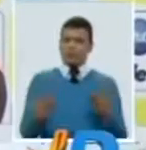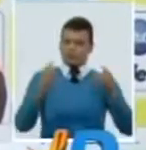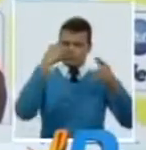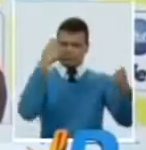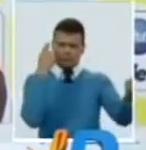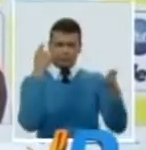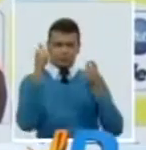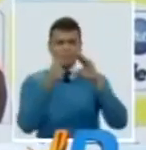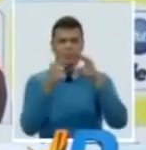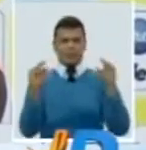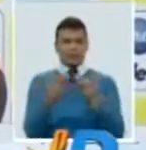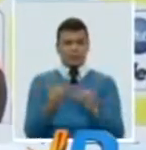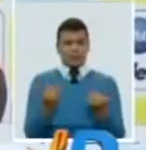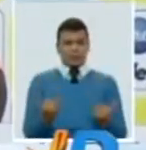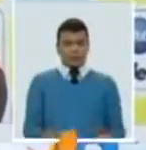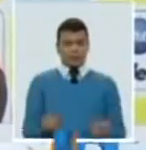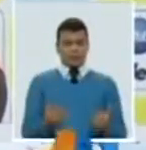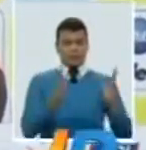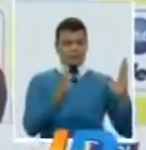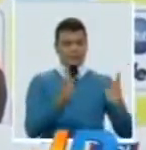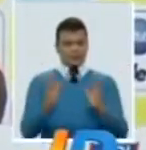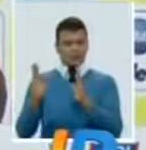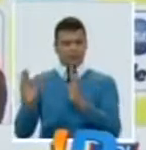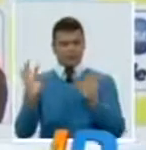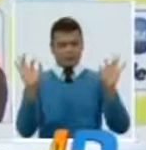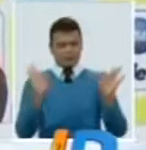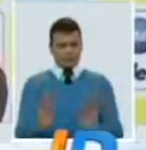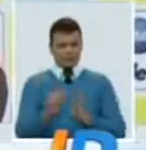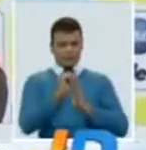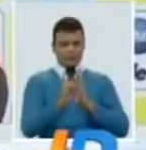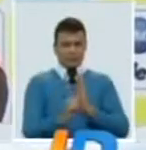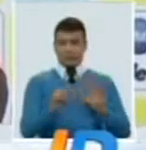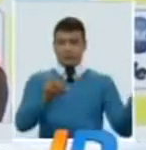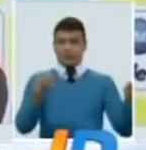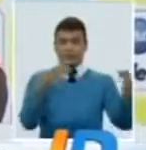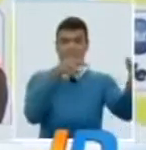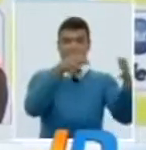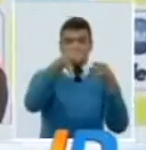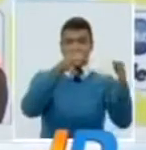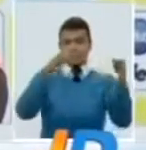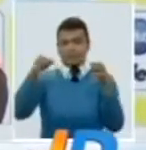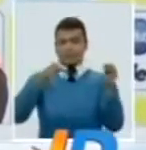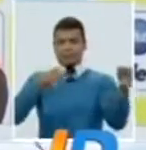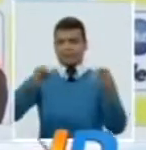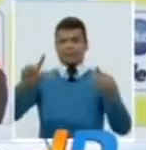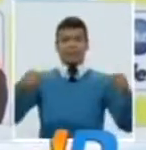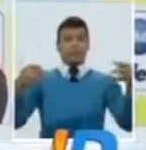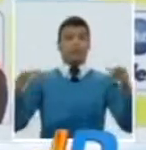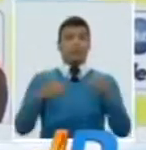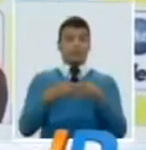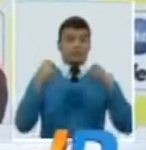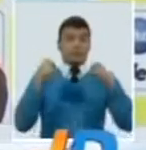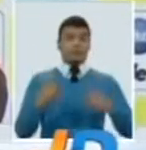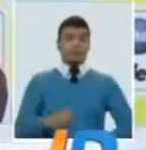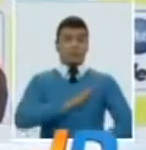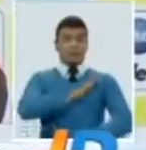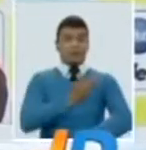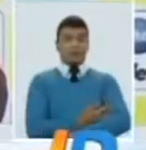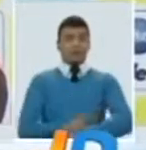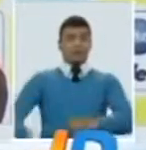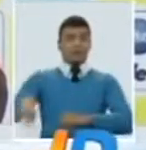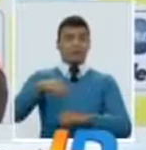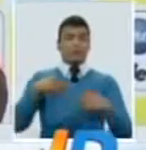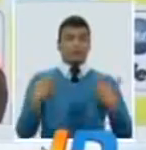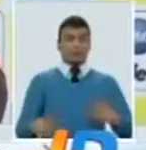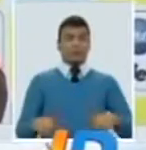estos días preparar ese plan para enfrentar a esta selección japonesa, que son una